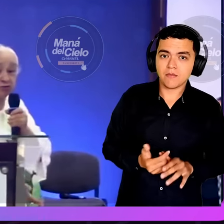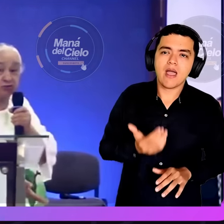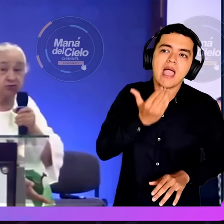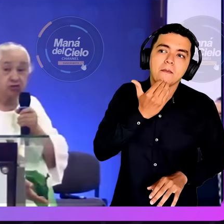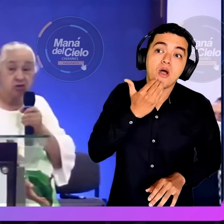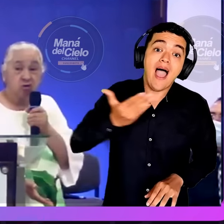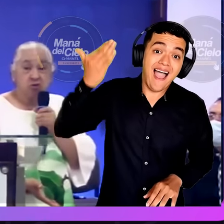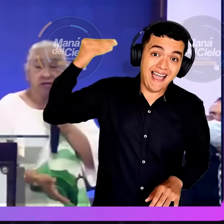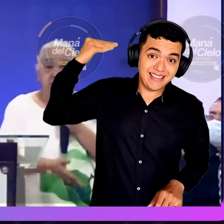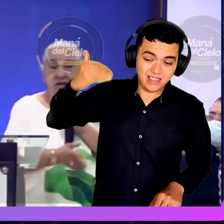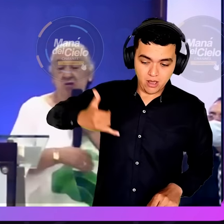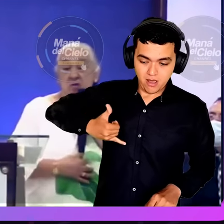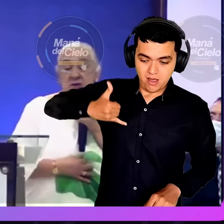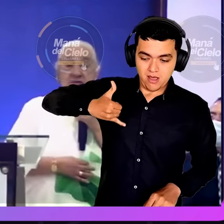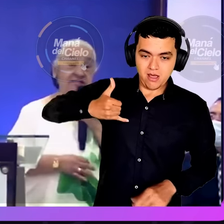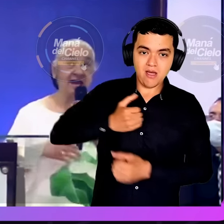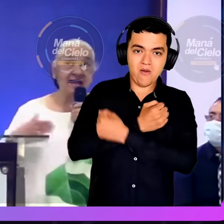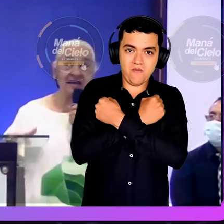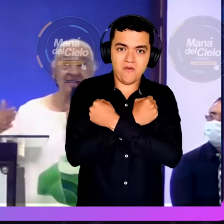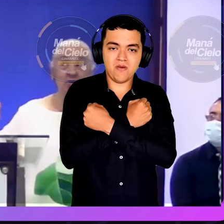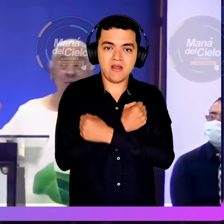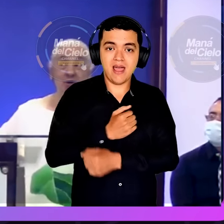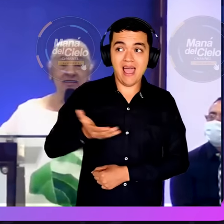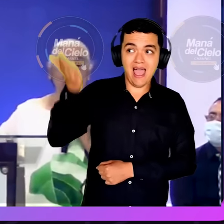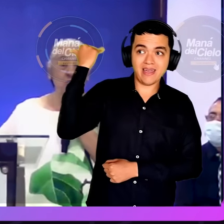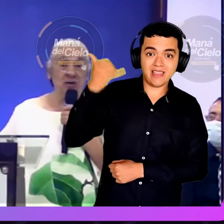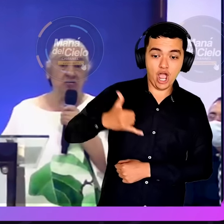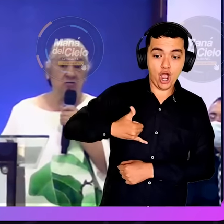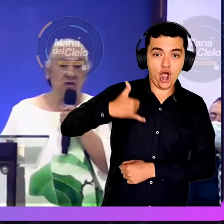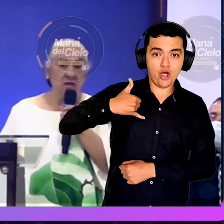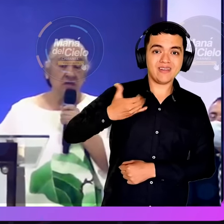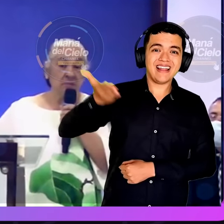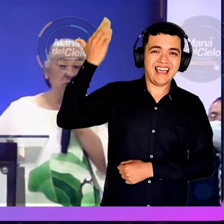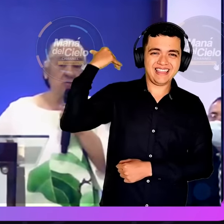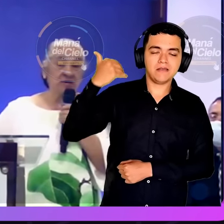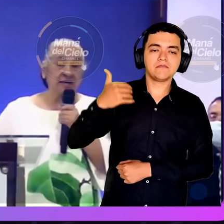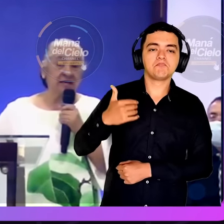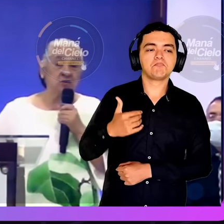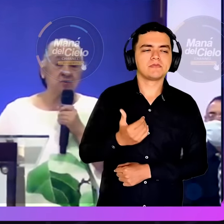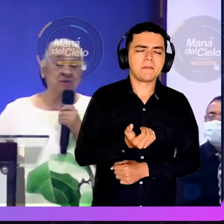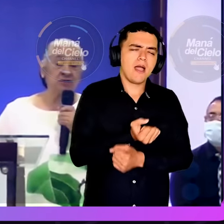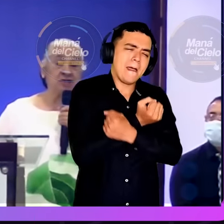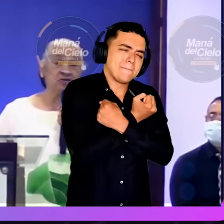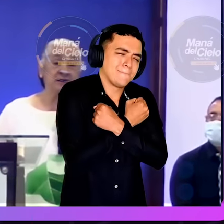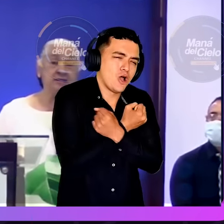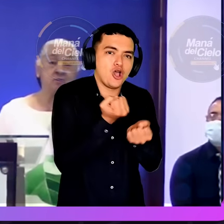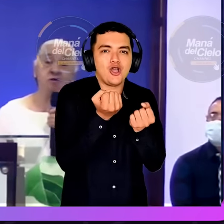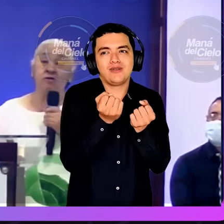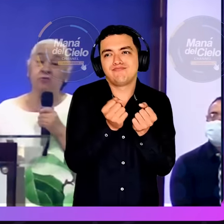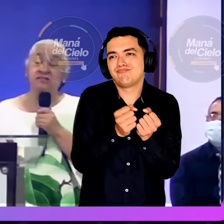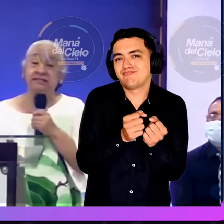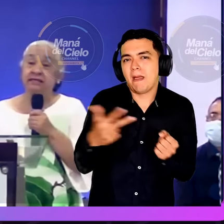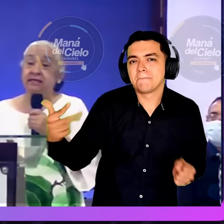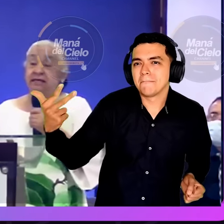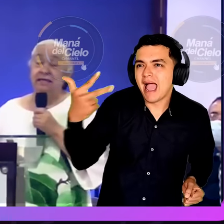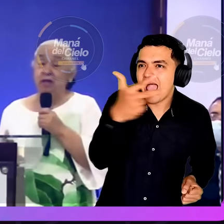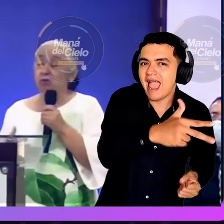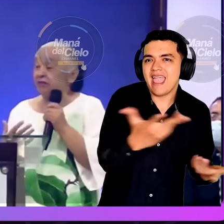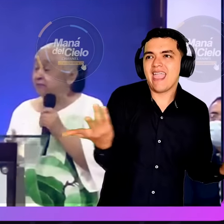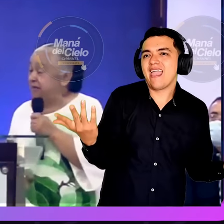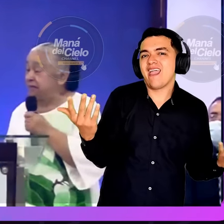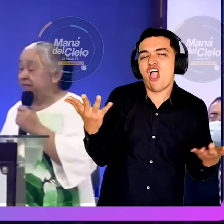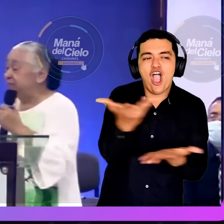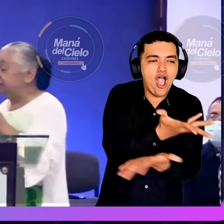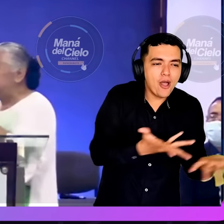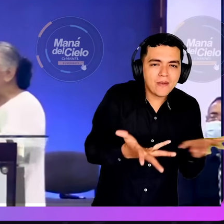los viejos, porque ya el joven pues dice: alégrate con la mujer de tu juventud. De pronto, porque en los primeros años de matrimonio, pues sí, que la